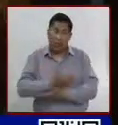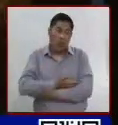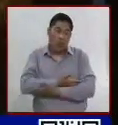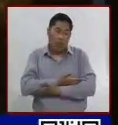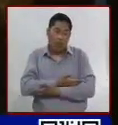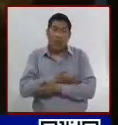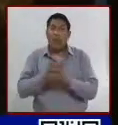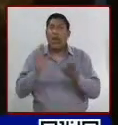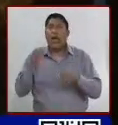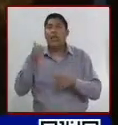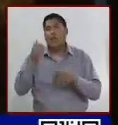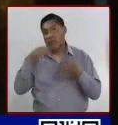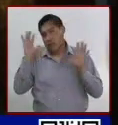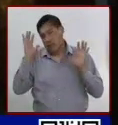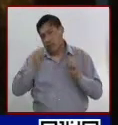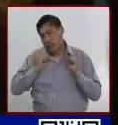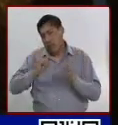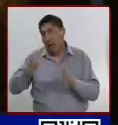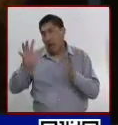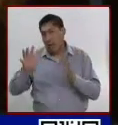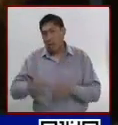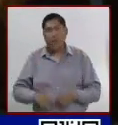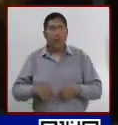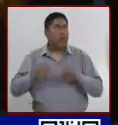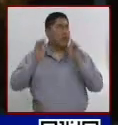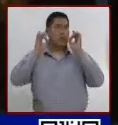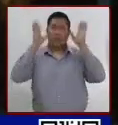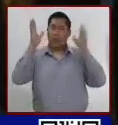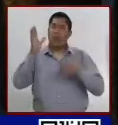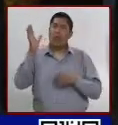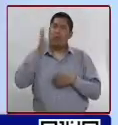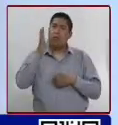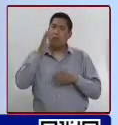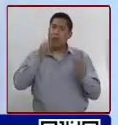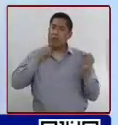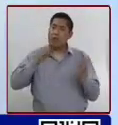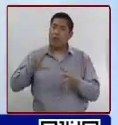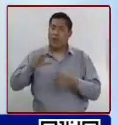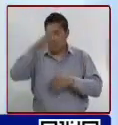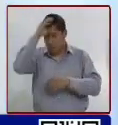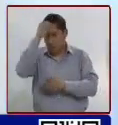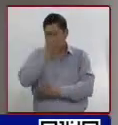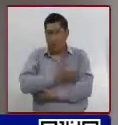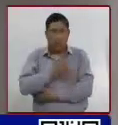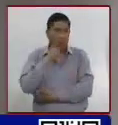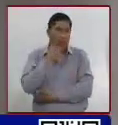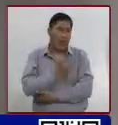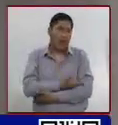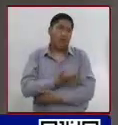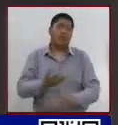dato muy alarmante, el hecho de que las mamás estén abandonando a sus niños.